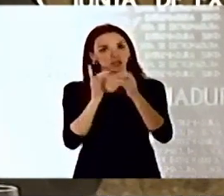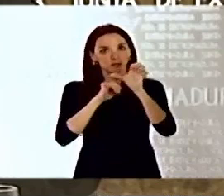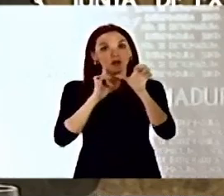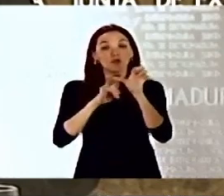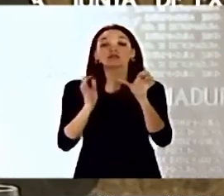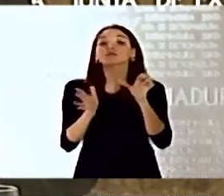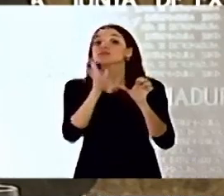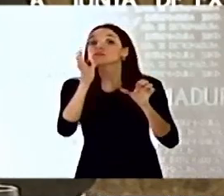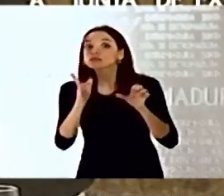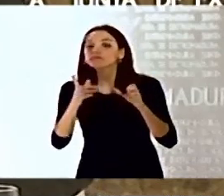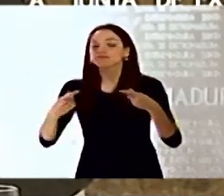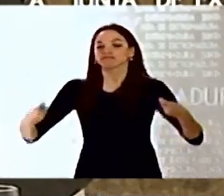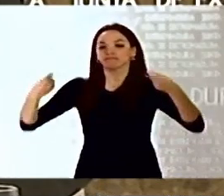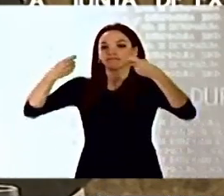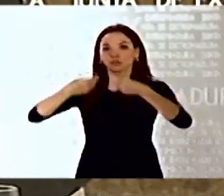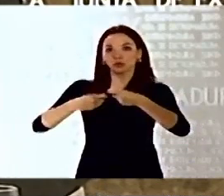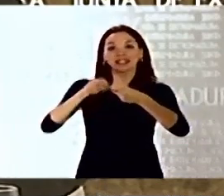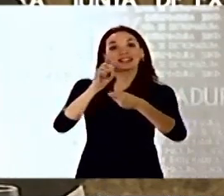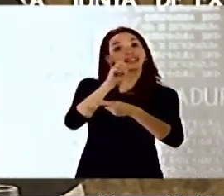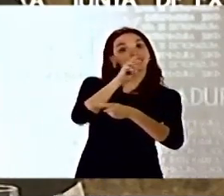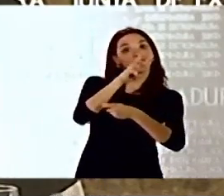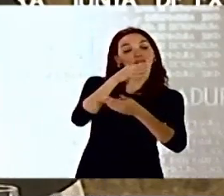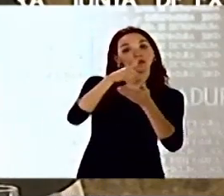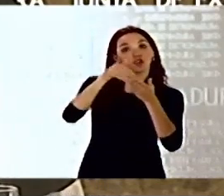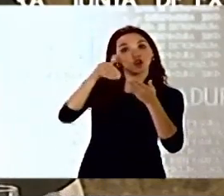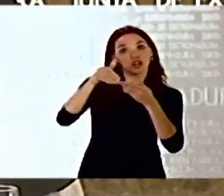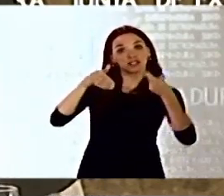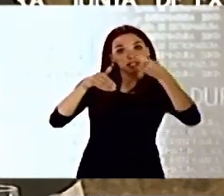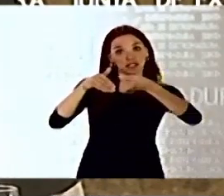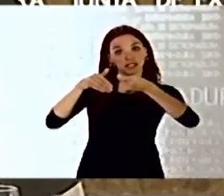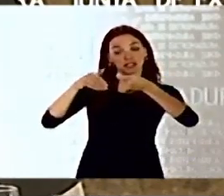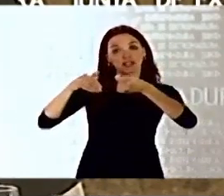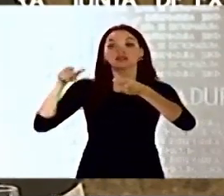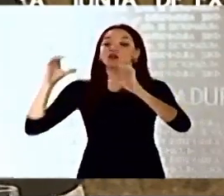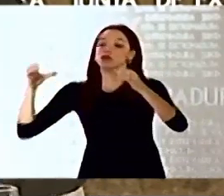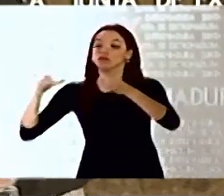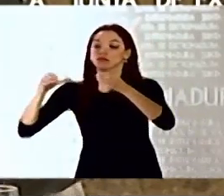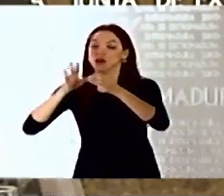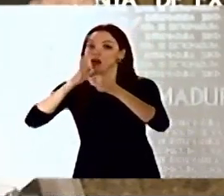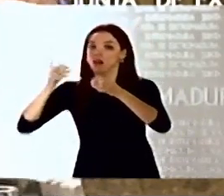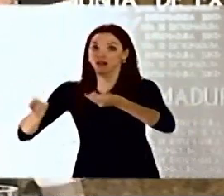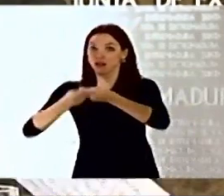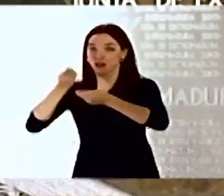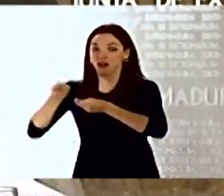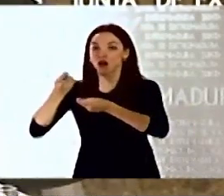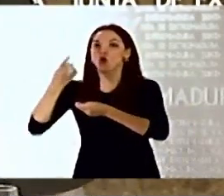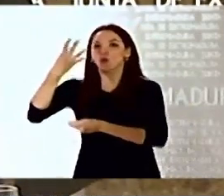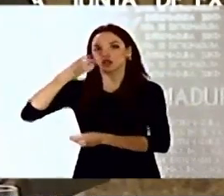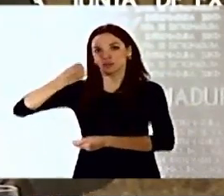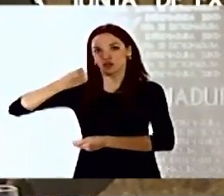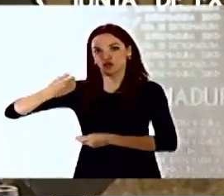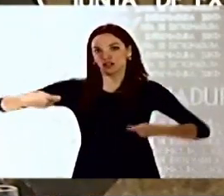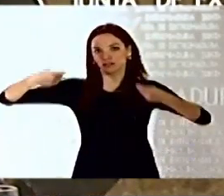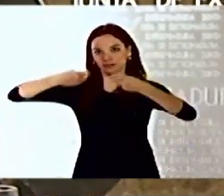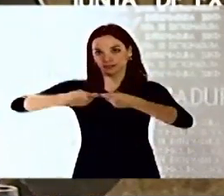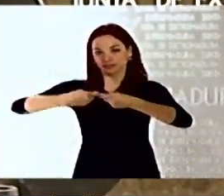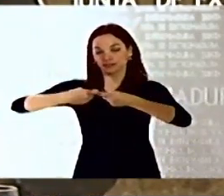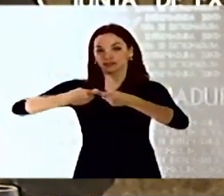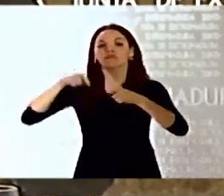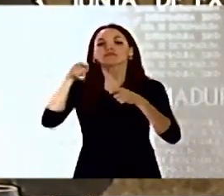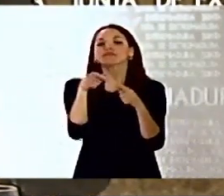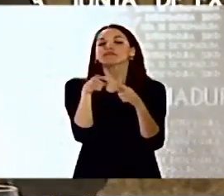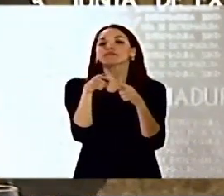de la comunidad autónoma es de 13 millones y por parte de la Comunidad de Regantes 4 millones. Las obras tienen